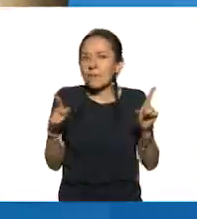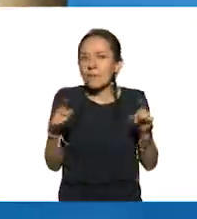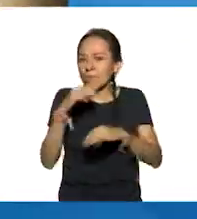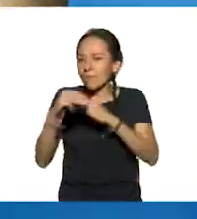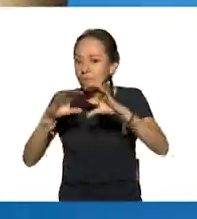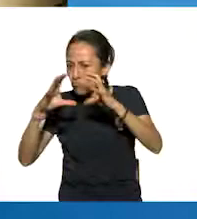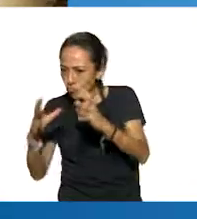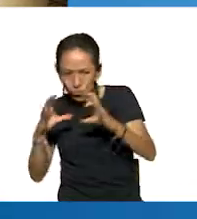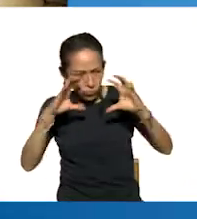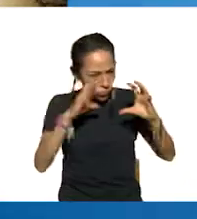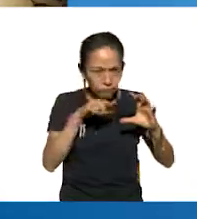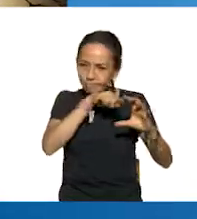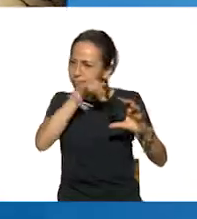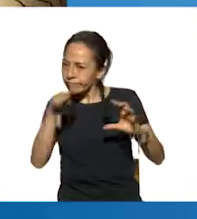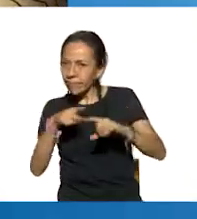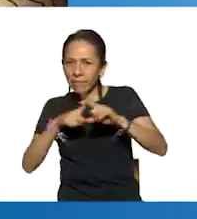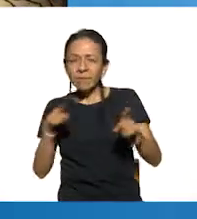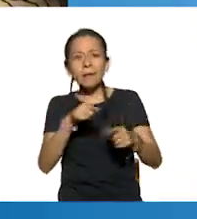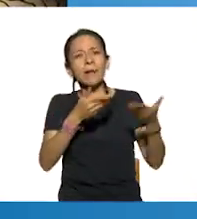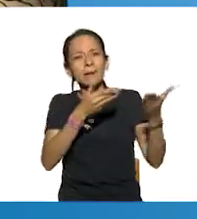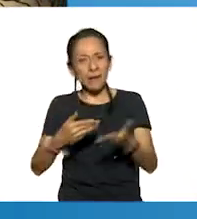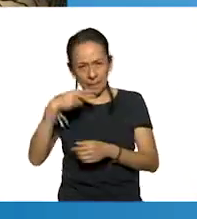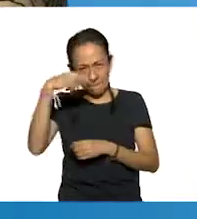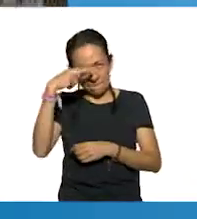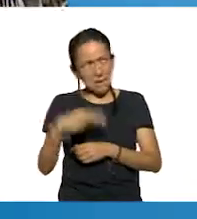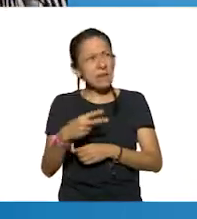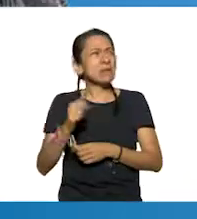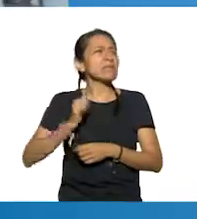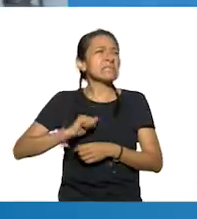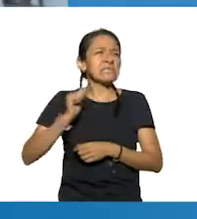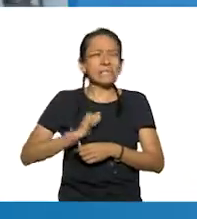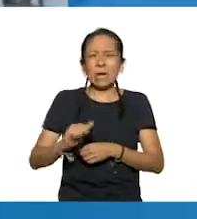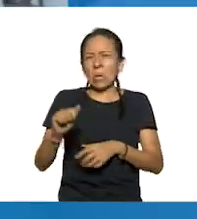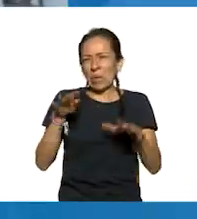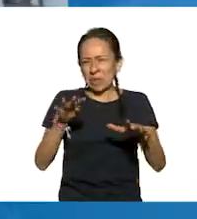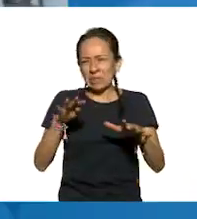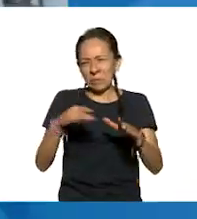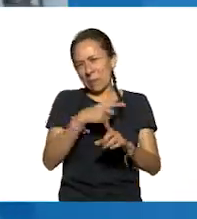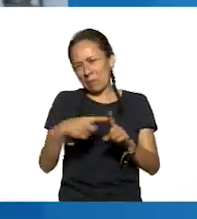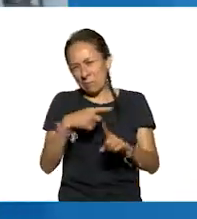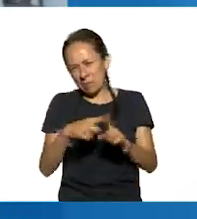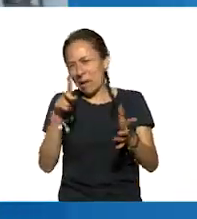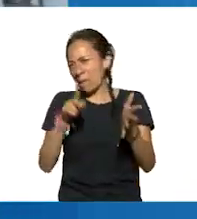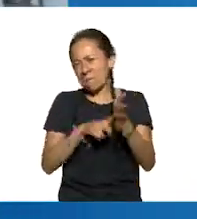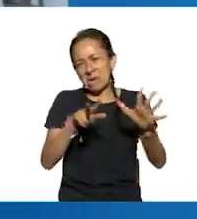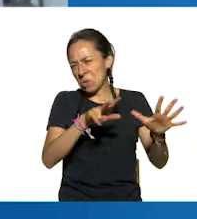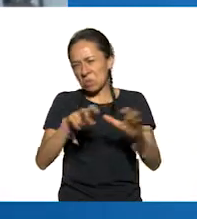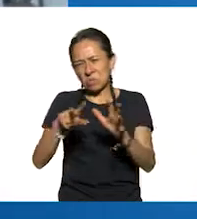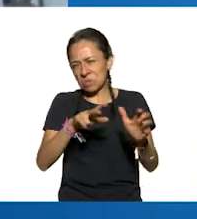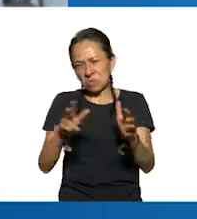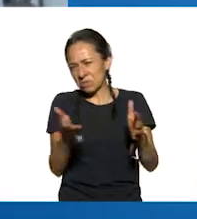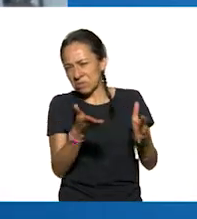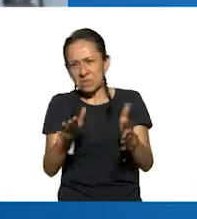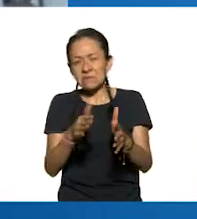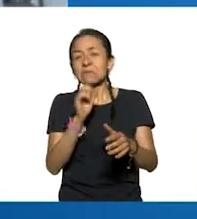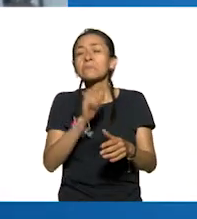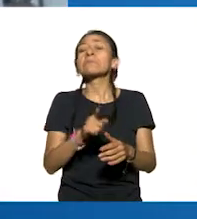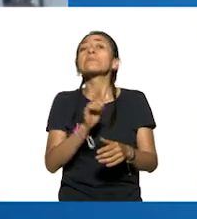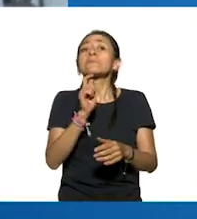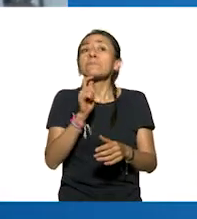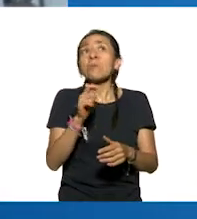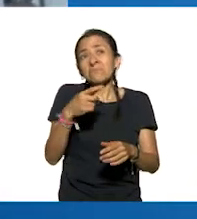Juárez llega a México a mediados del siglo XIX, en un México que difícilmente todavía podemos llamar